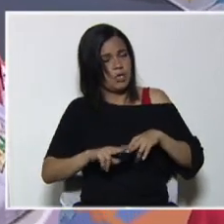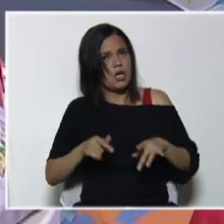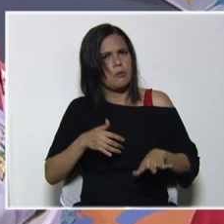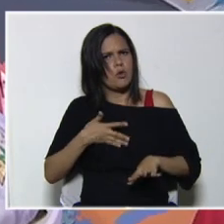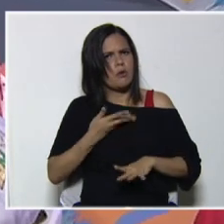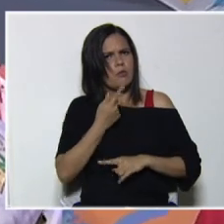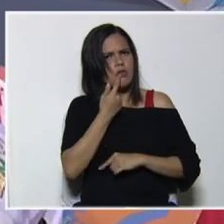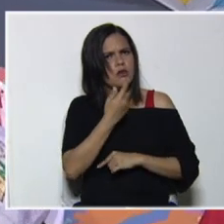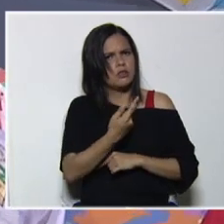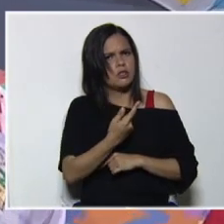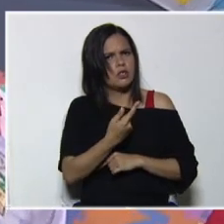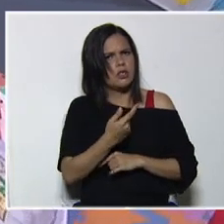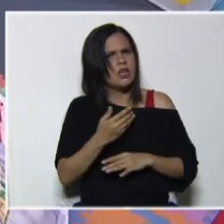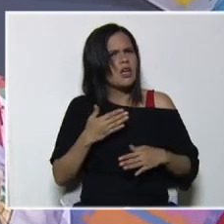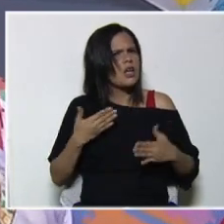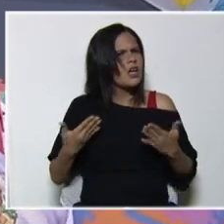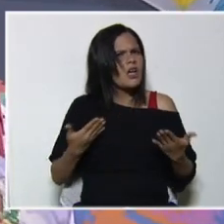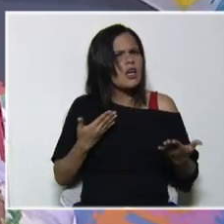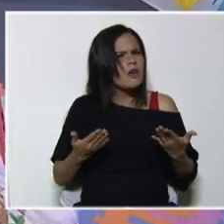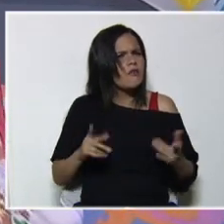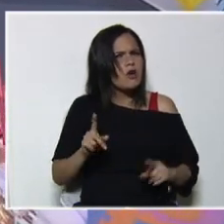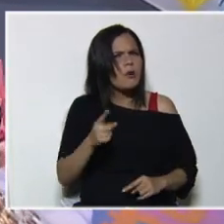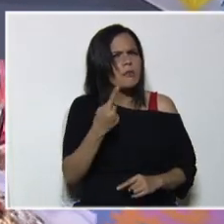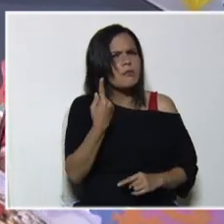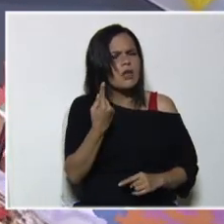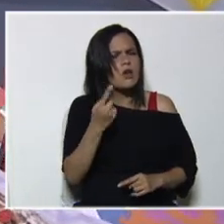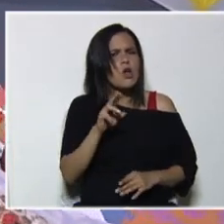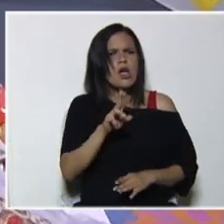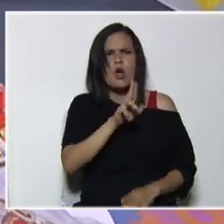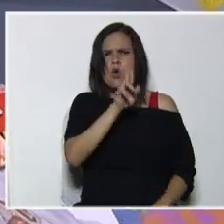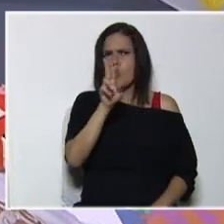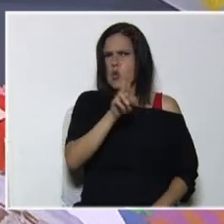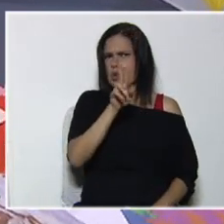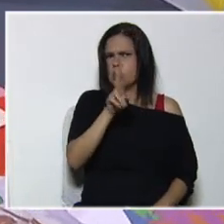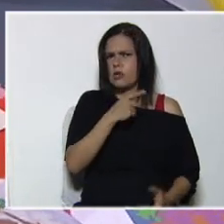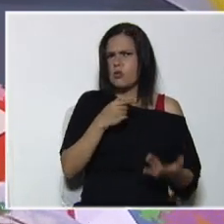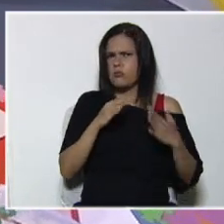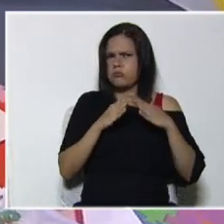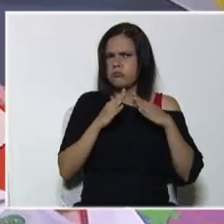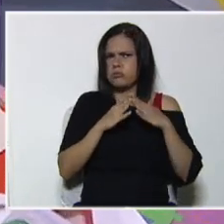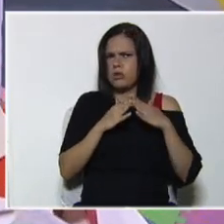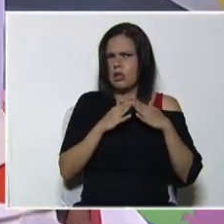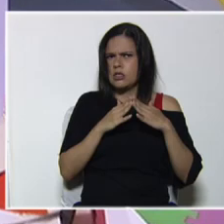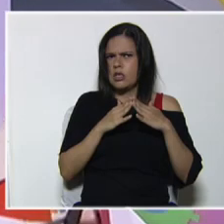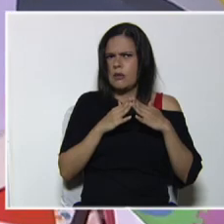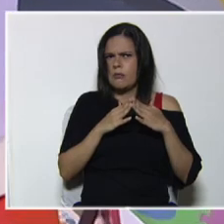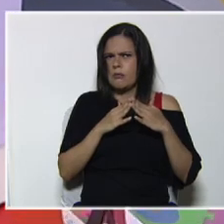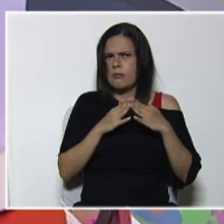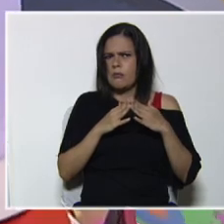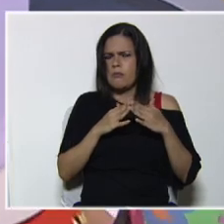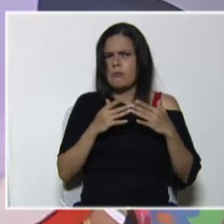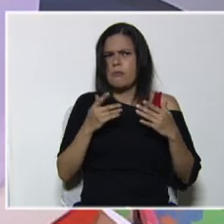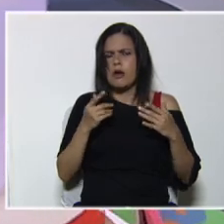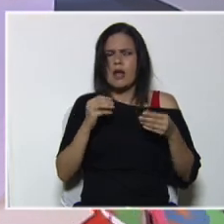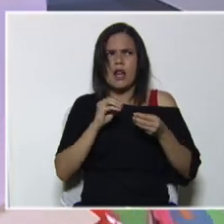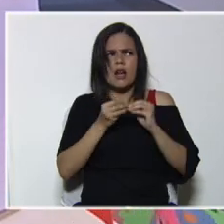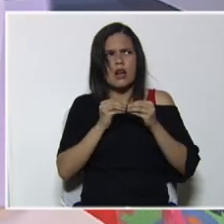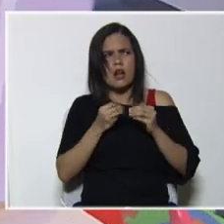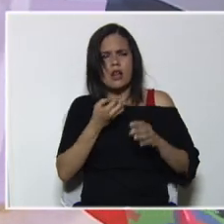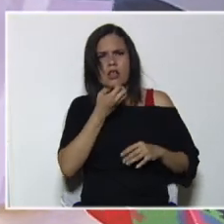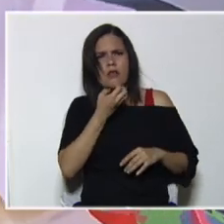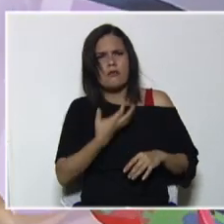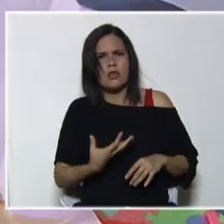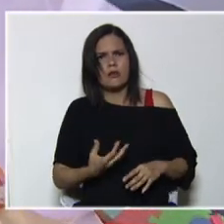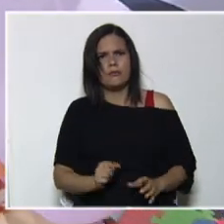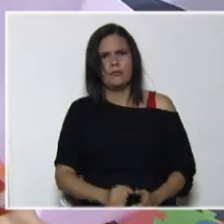decir, ¿qué fue lo primero que utilizamos en casa para decorar? Acá yo les coloqué